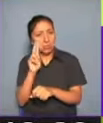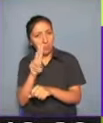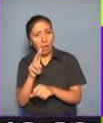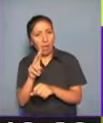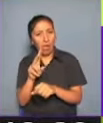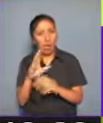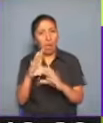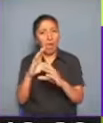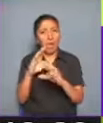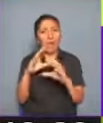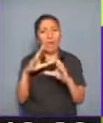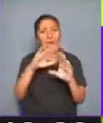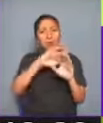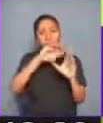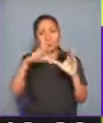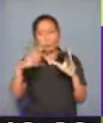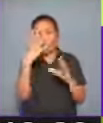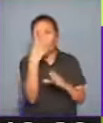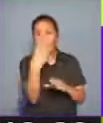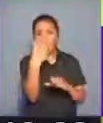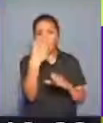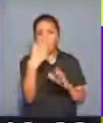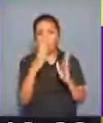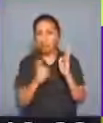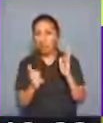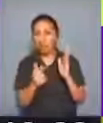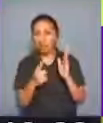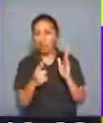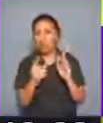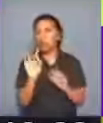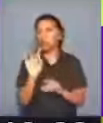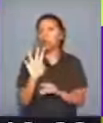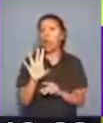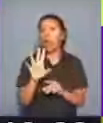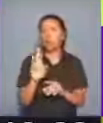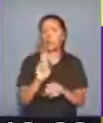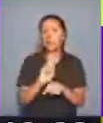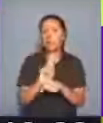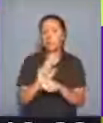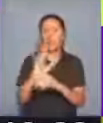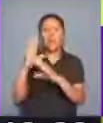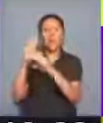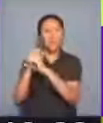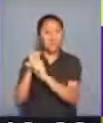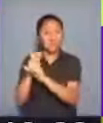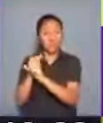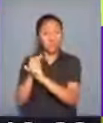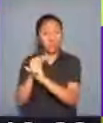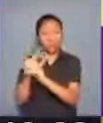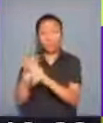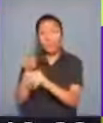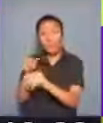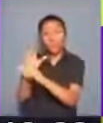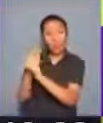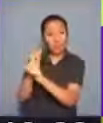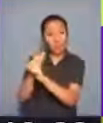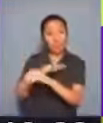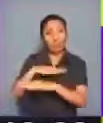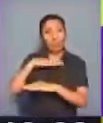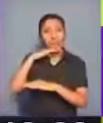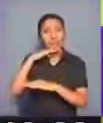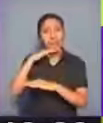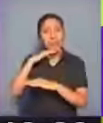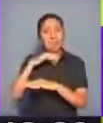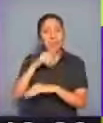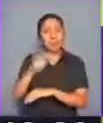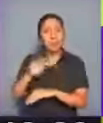Combis por acá es solamente remises y los colectivos los colectivos que pasan totalmente llenos la gente está hace más